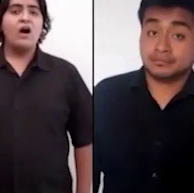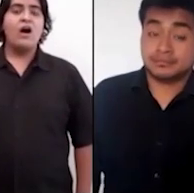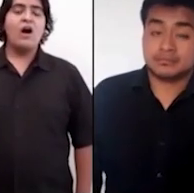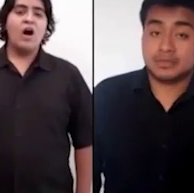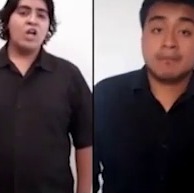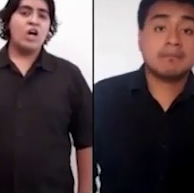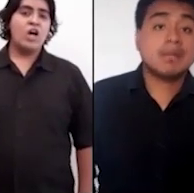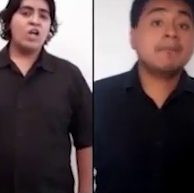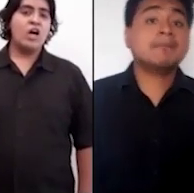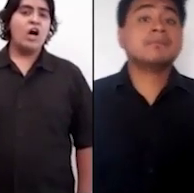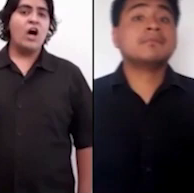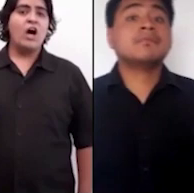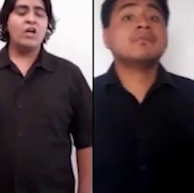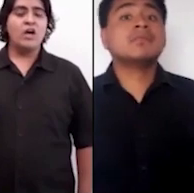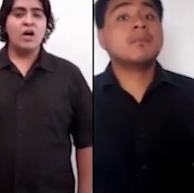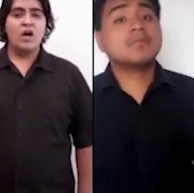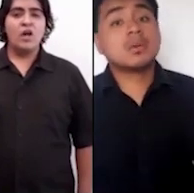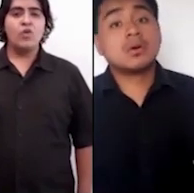no